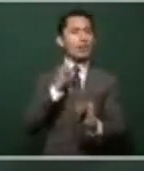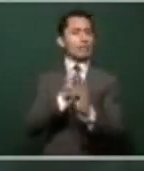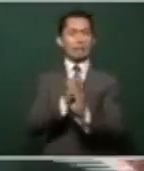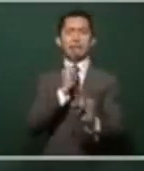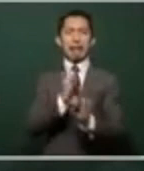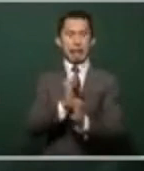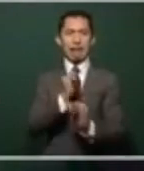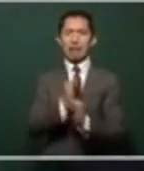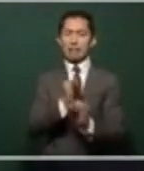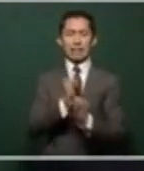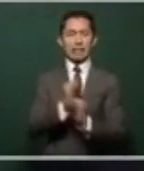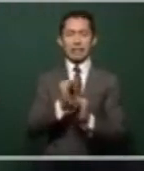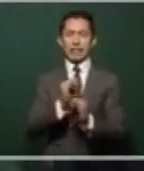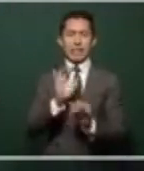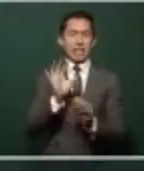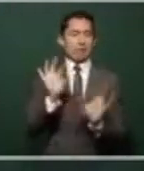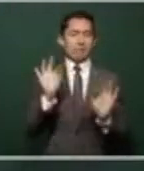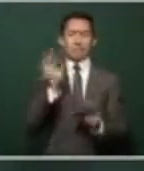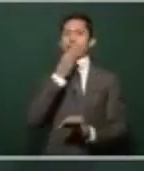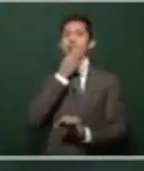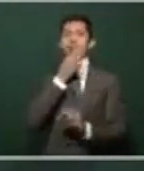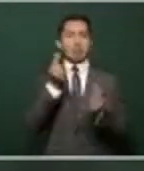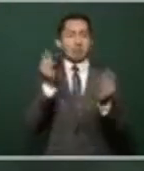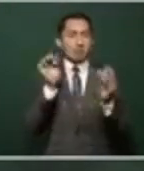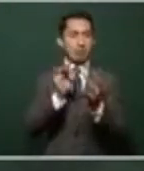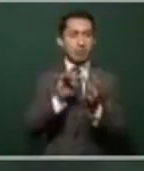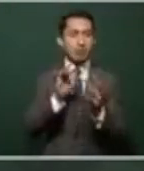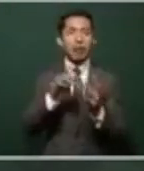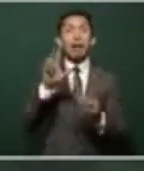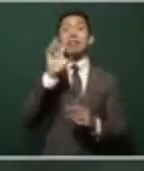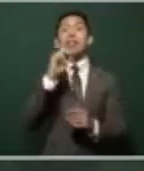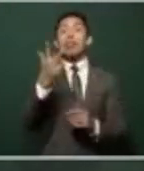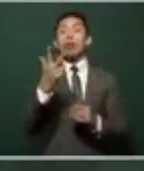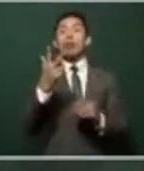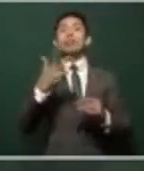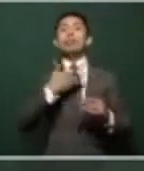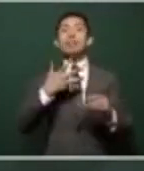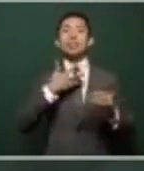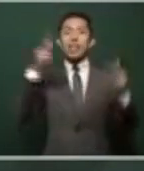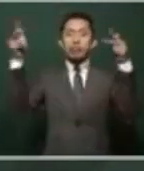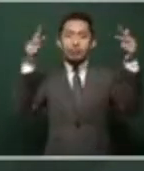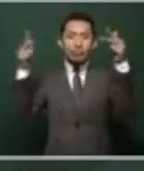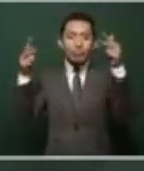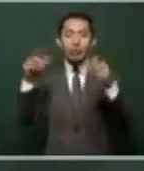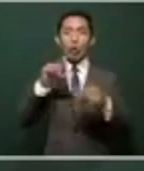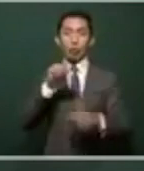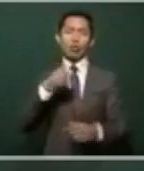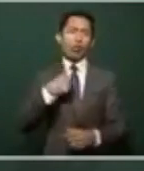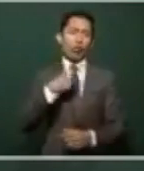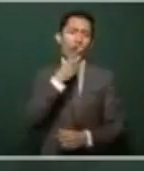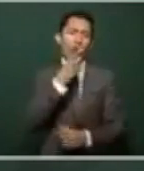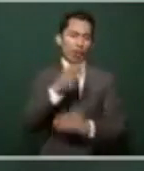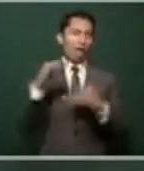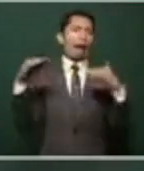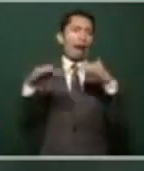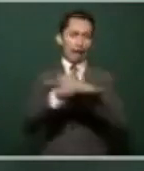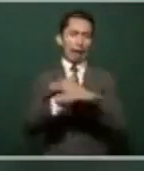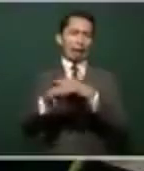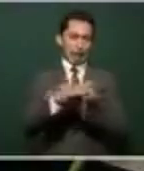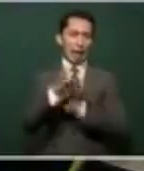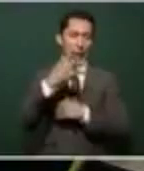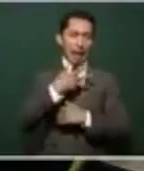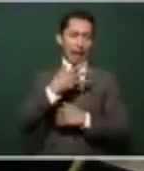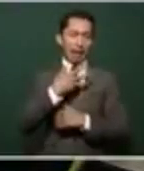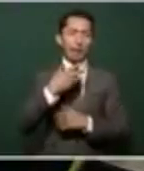mayor calidad posible, 38 arcos carreteros, y cuando hablo de esto, quisiera referirles que